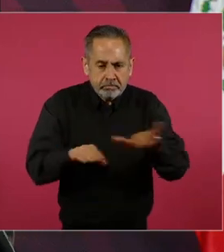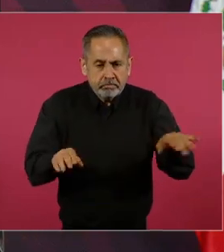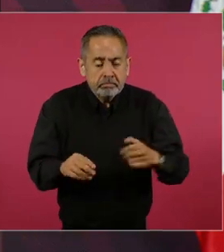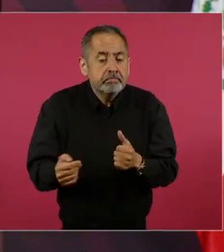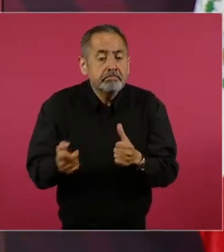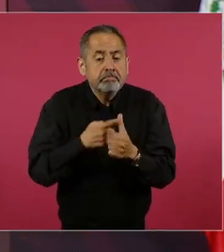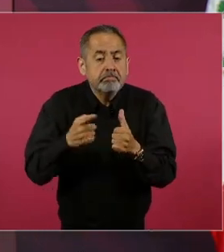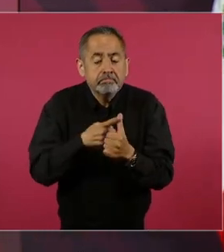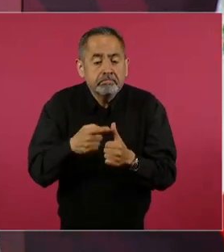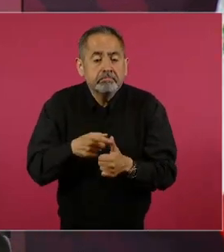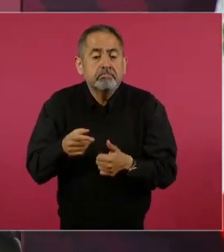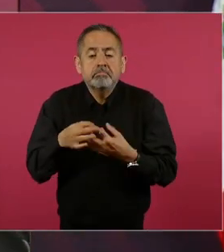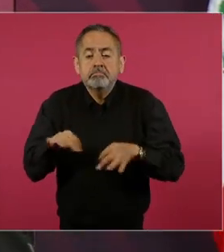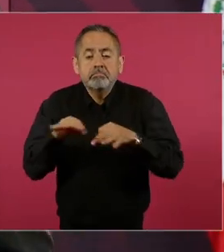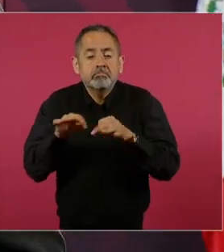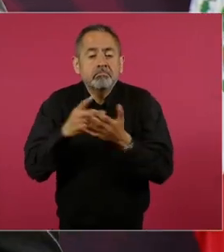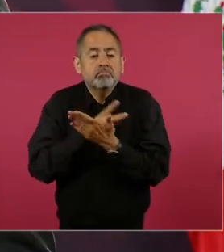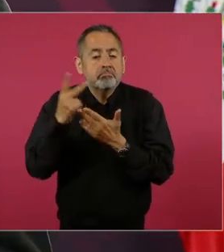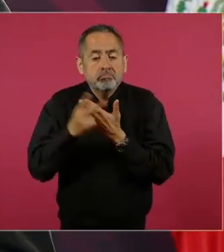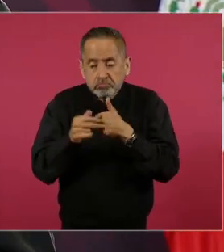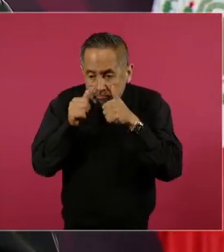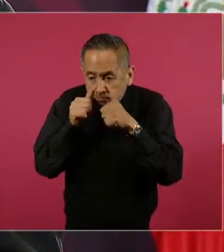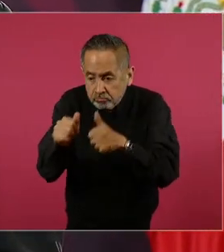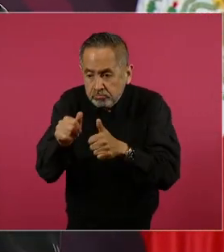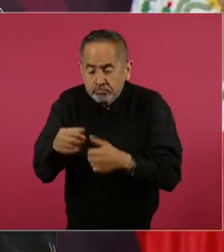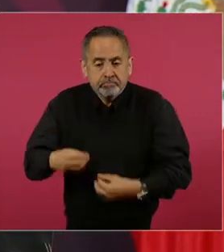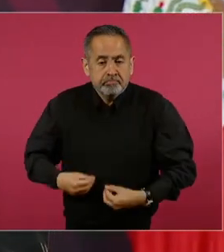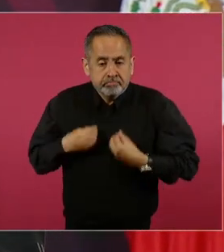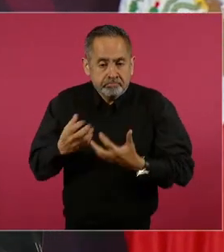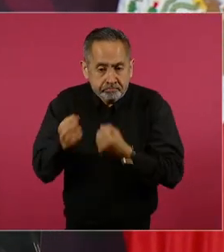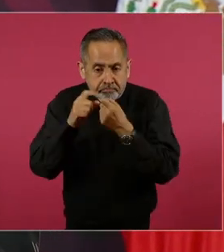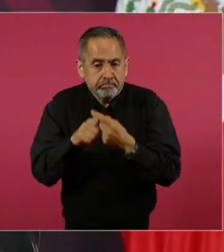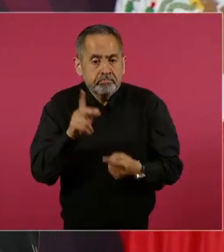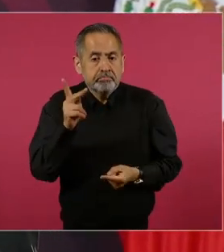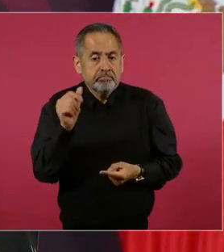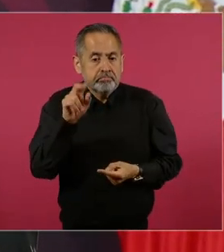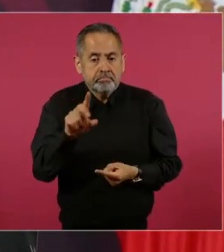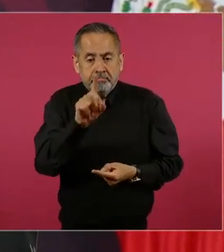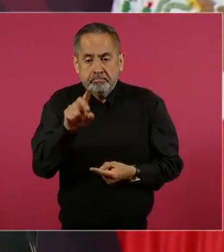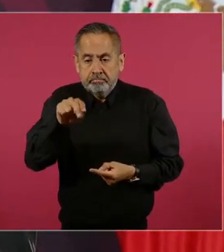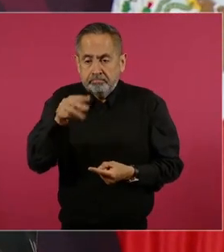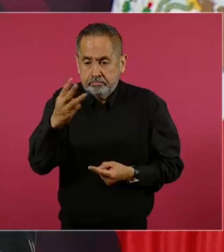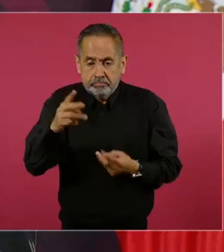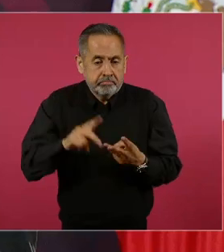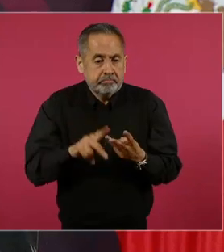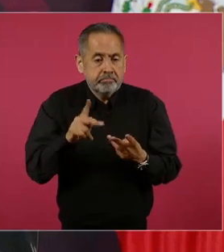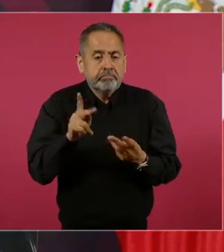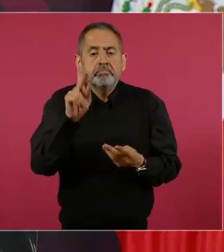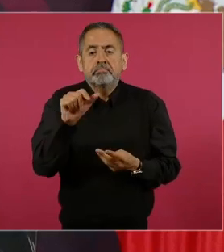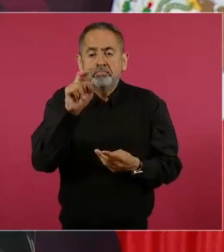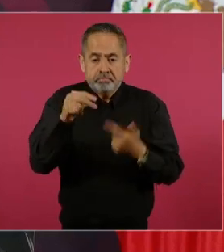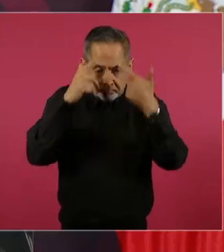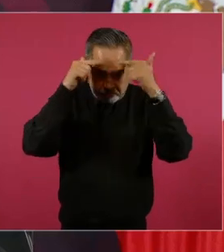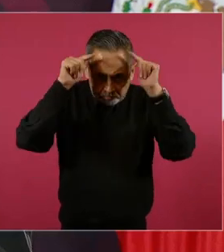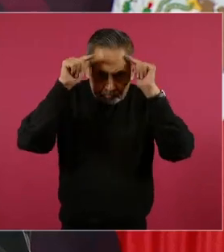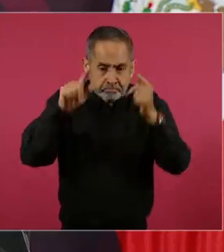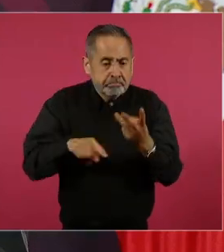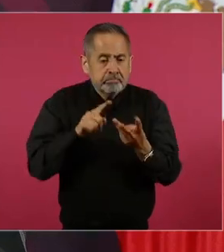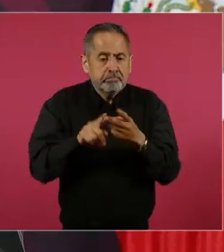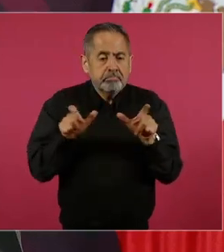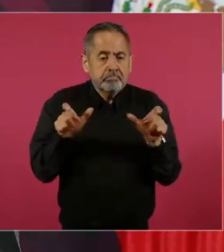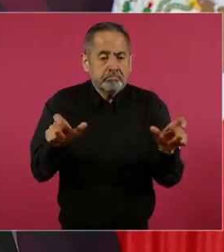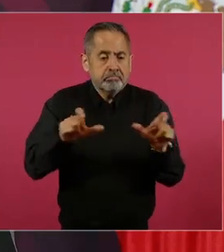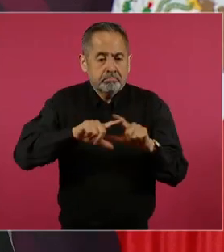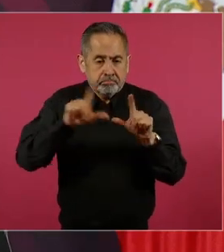proteger las vidas, el plan DN3, el plan Marina, la Guardia Nacional.